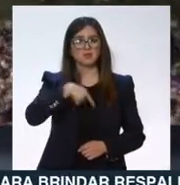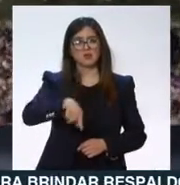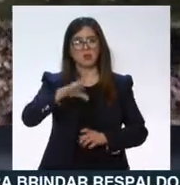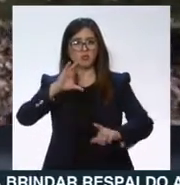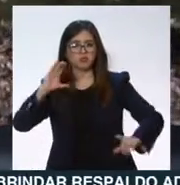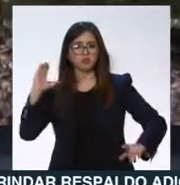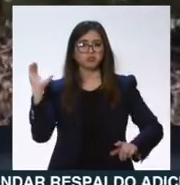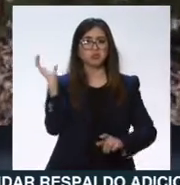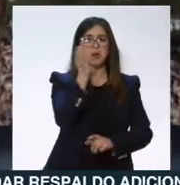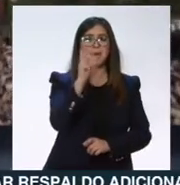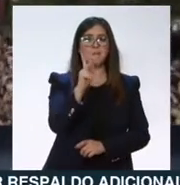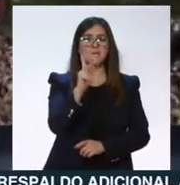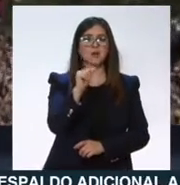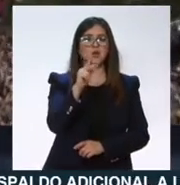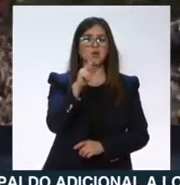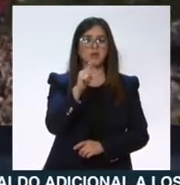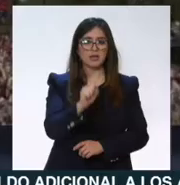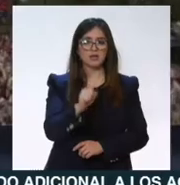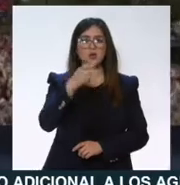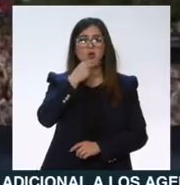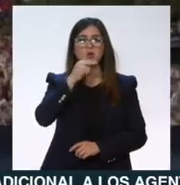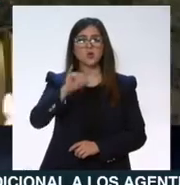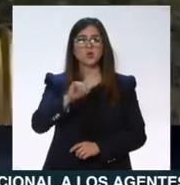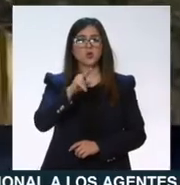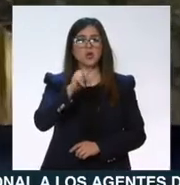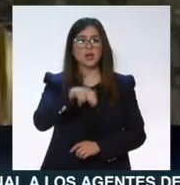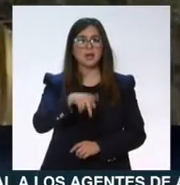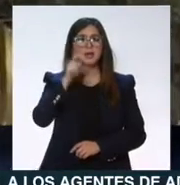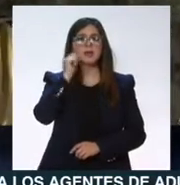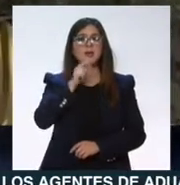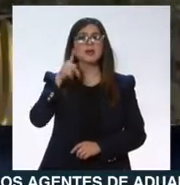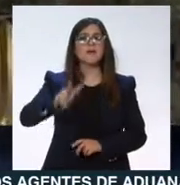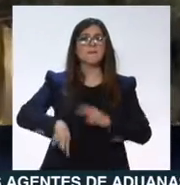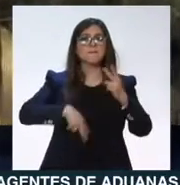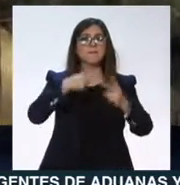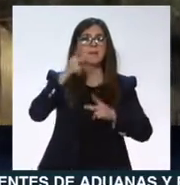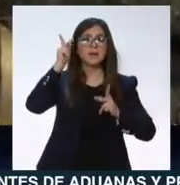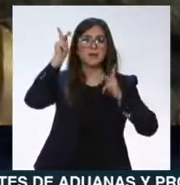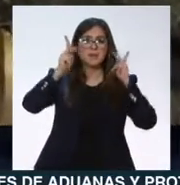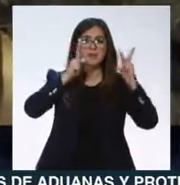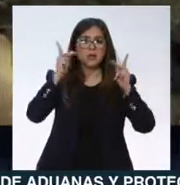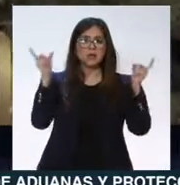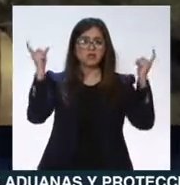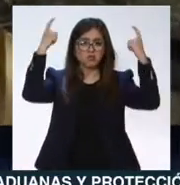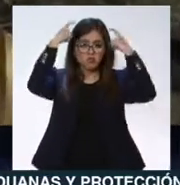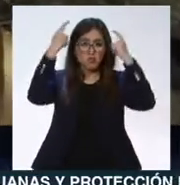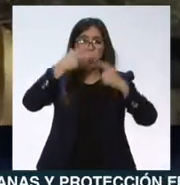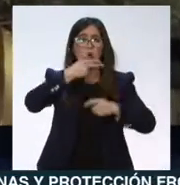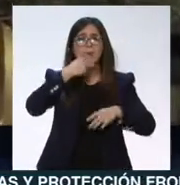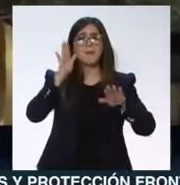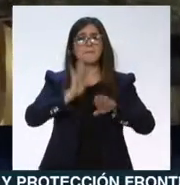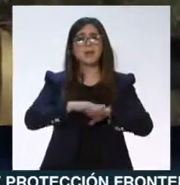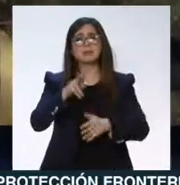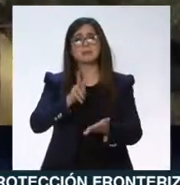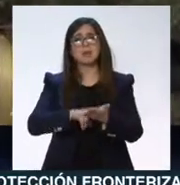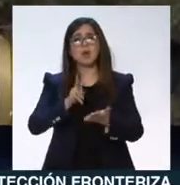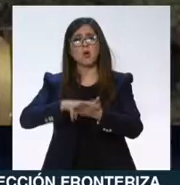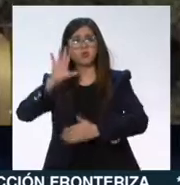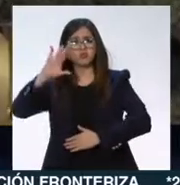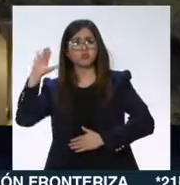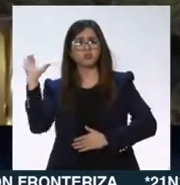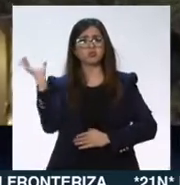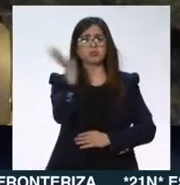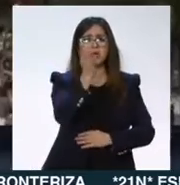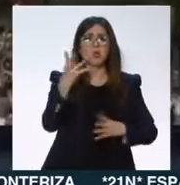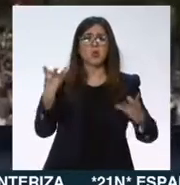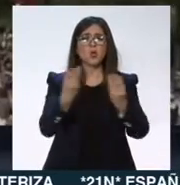Patriotas continúan en la Florida. Julian Edelman hizo el tradicional viaje a Disney World por ser el jugador más valioso del Super Domingo,